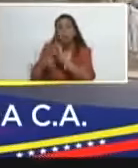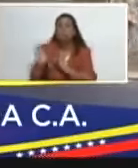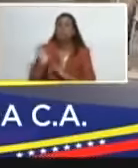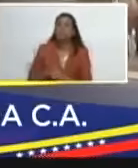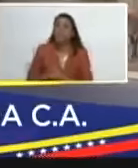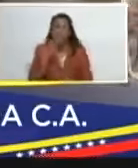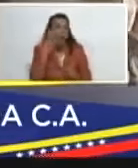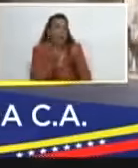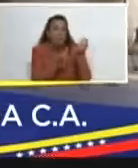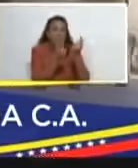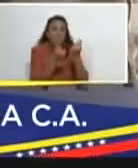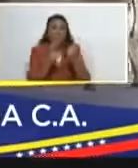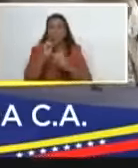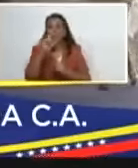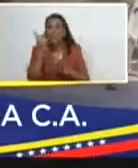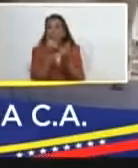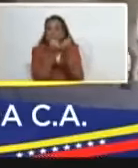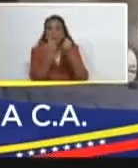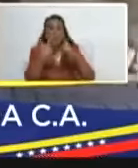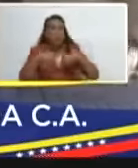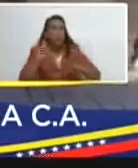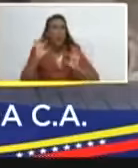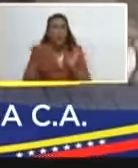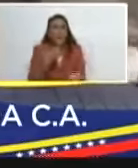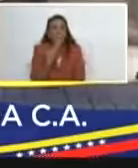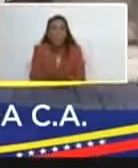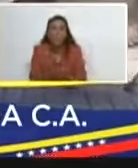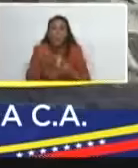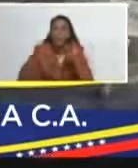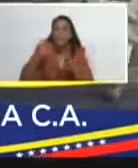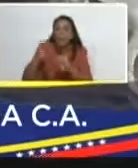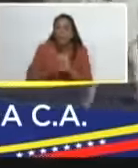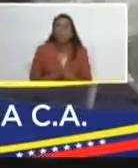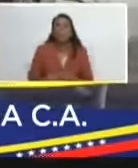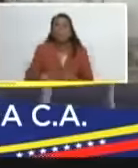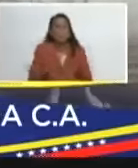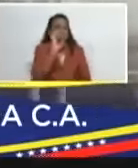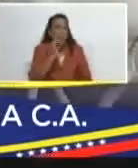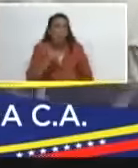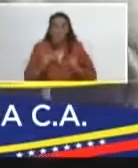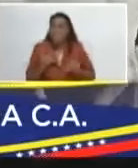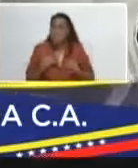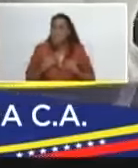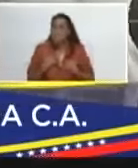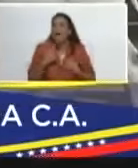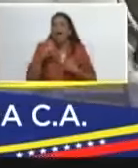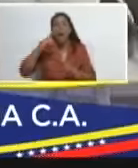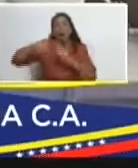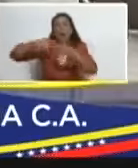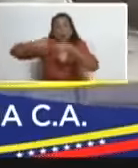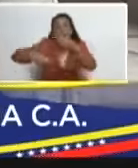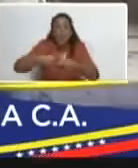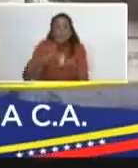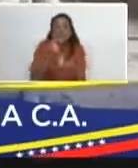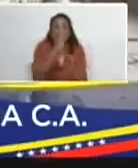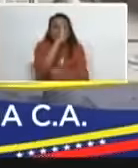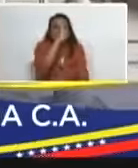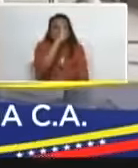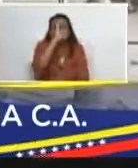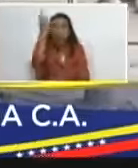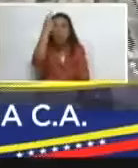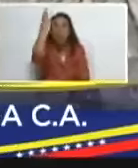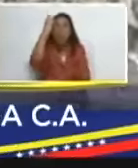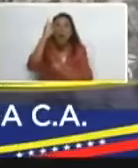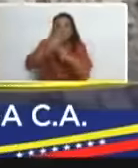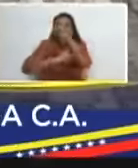como activo todo lo que hemos proporcionado y con repercusión en entidades financieras en el extranjero, buscando